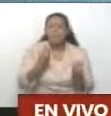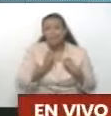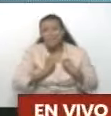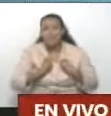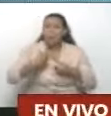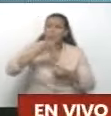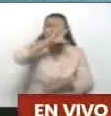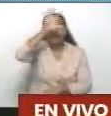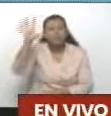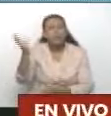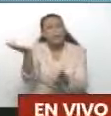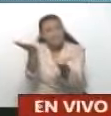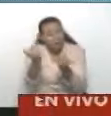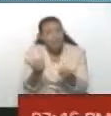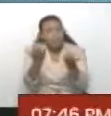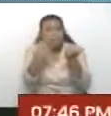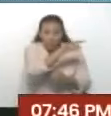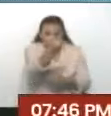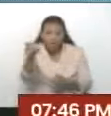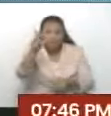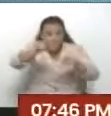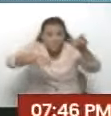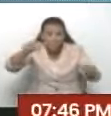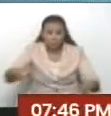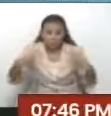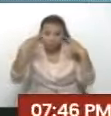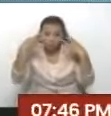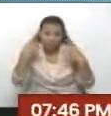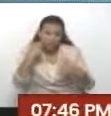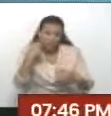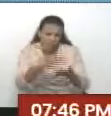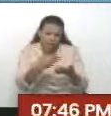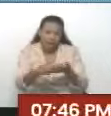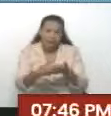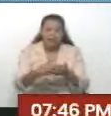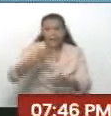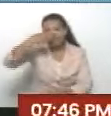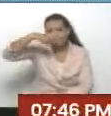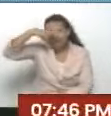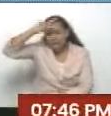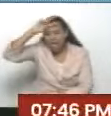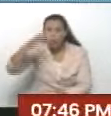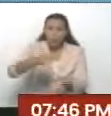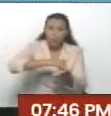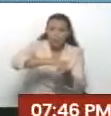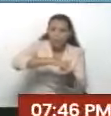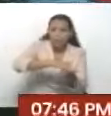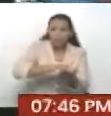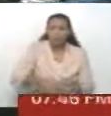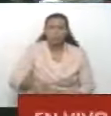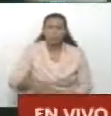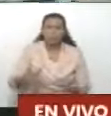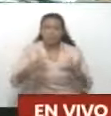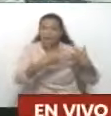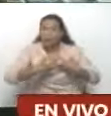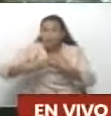a todos y todas, ustedes migrantes que me escuchan, que están en México, Nueva York, Texas,